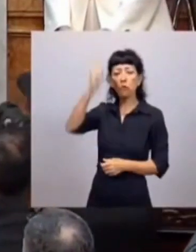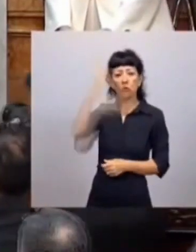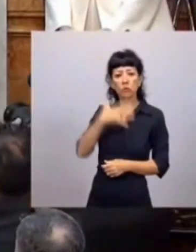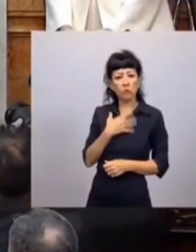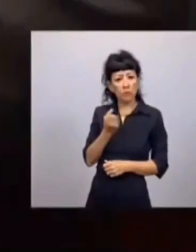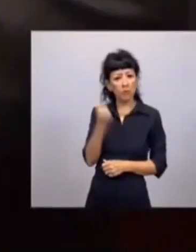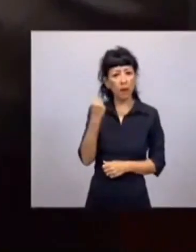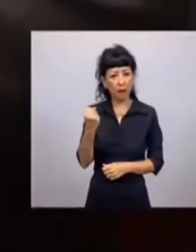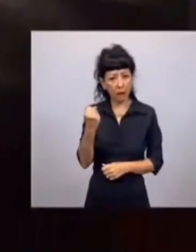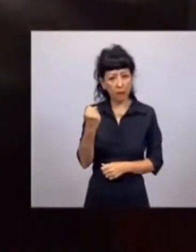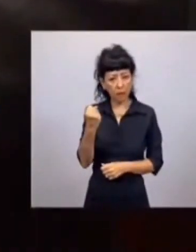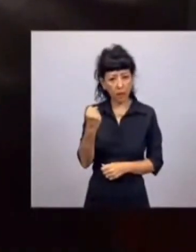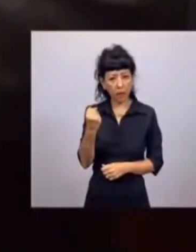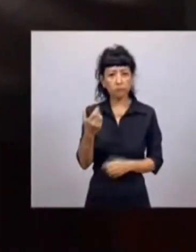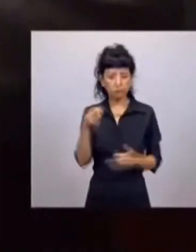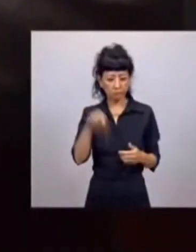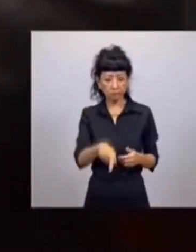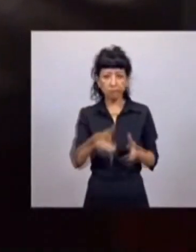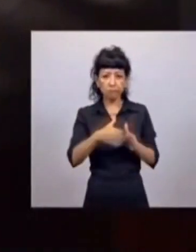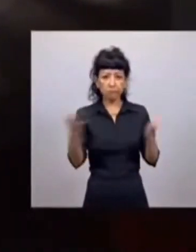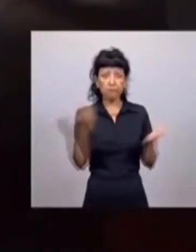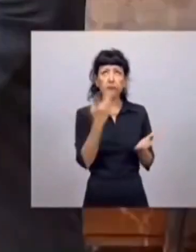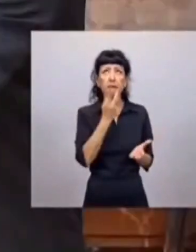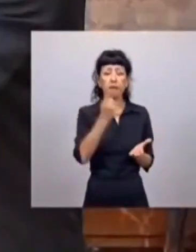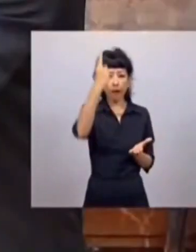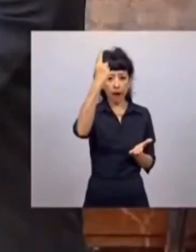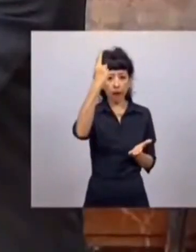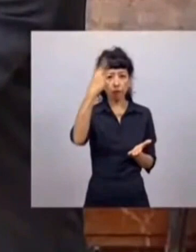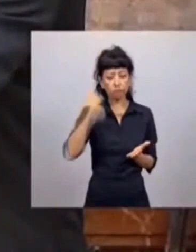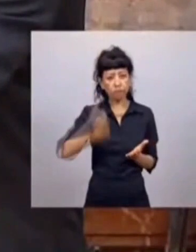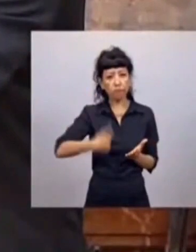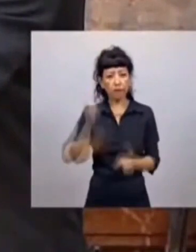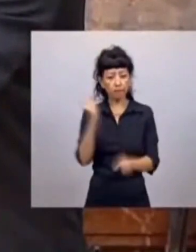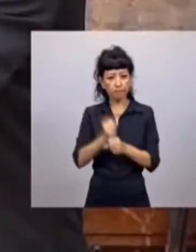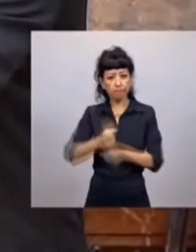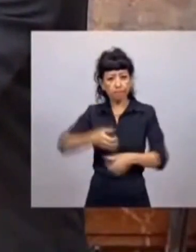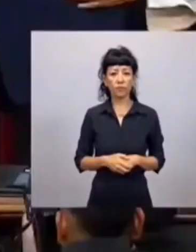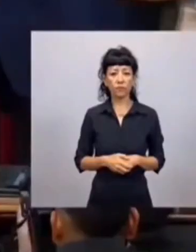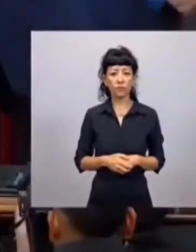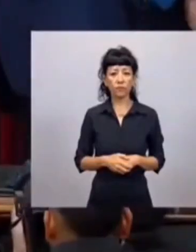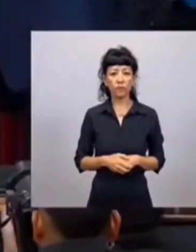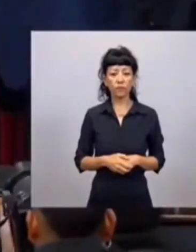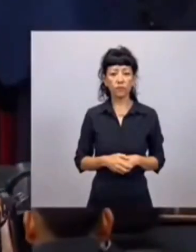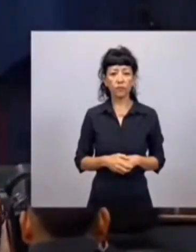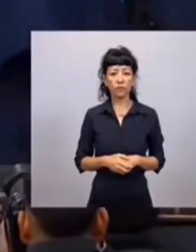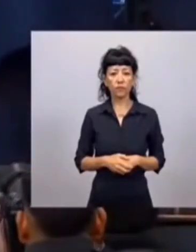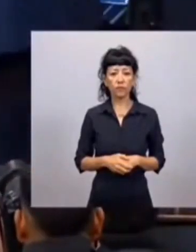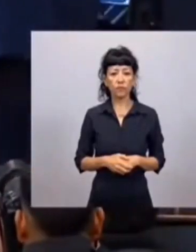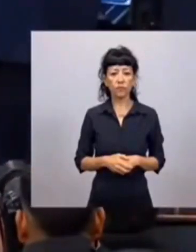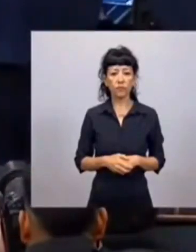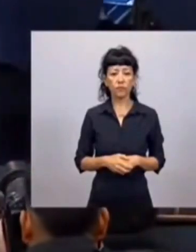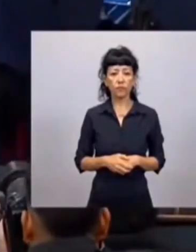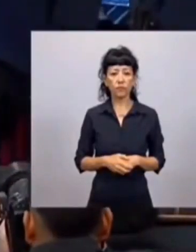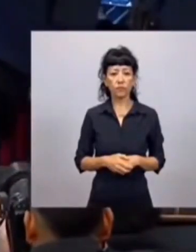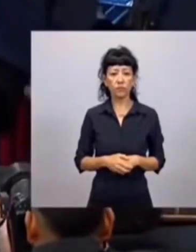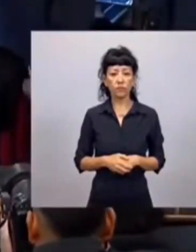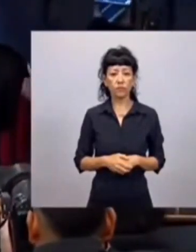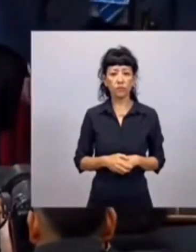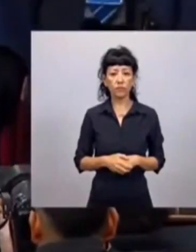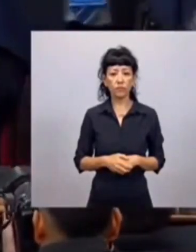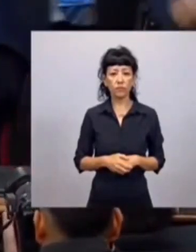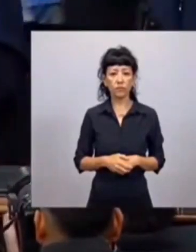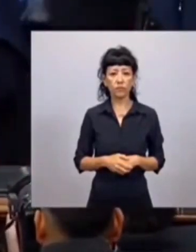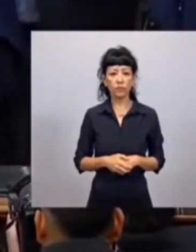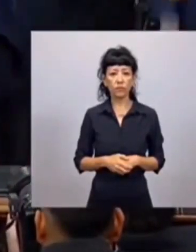sido su plan económico el shock con el que pretende que Argentina sea potencia mundial en el próximo medio